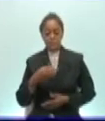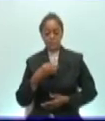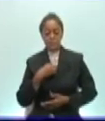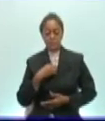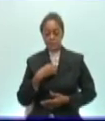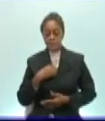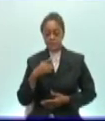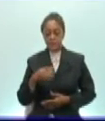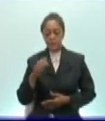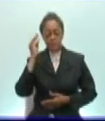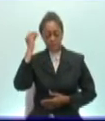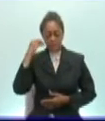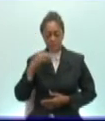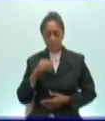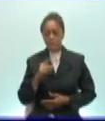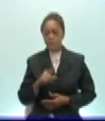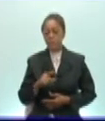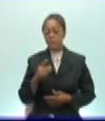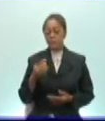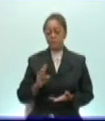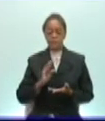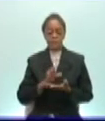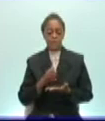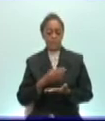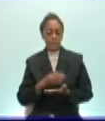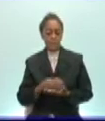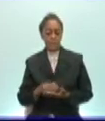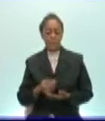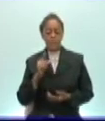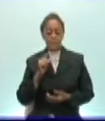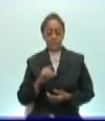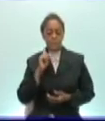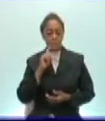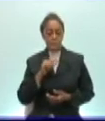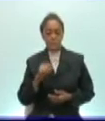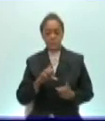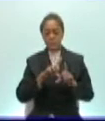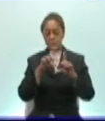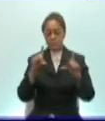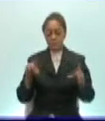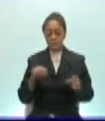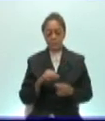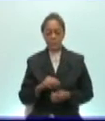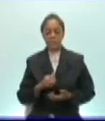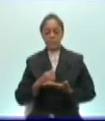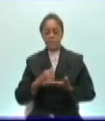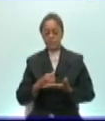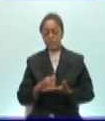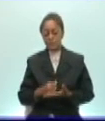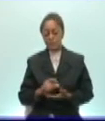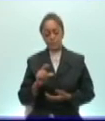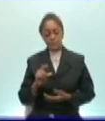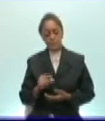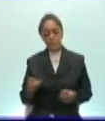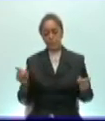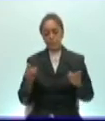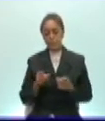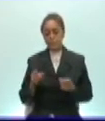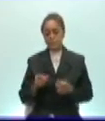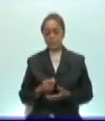que tener en cuenta. Y esto ustedes cuando vayan al libro vayan precisando, y con estos esquemas creo que les va a ayudar un poco a